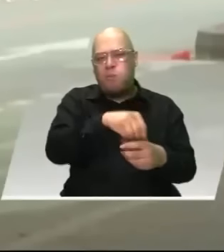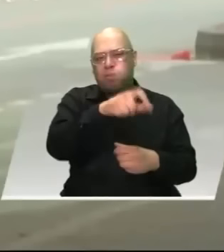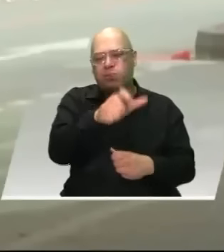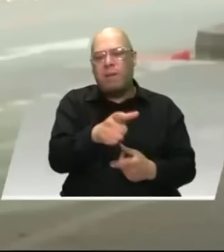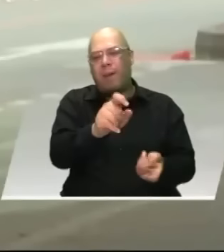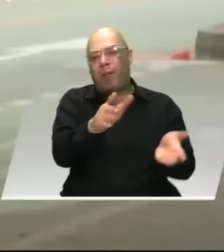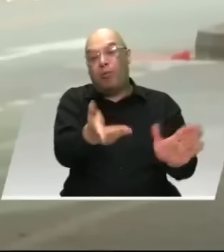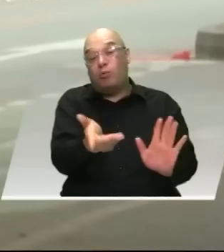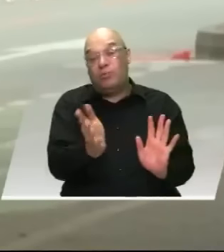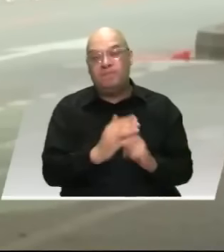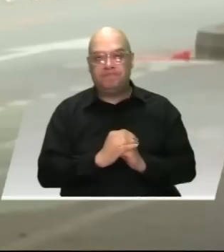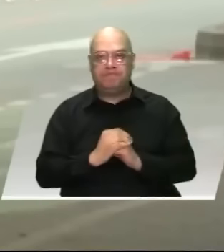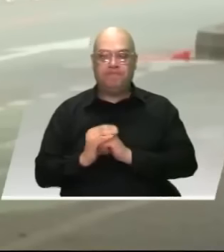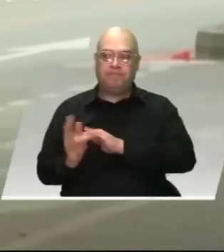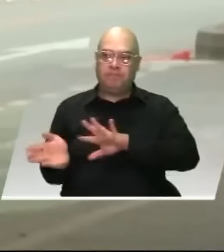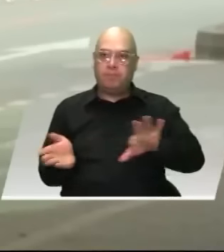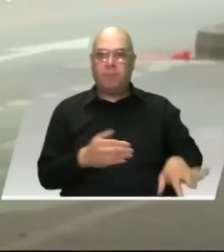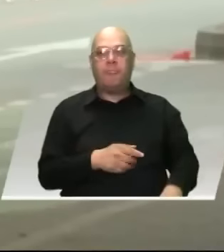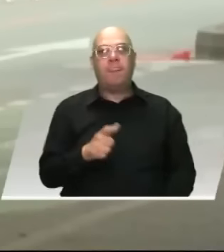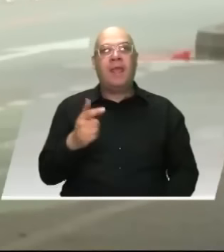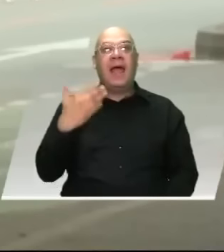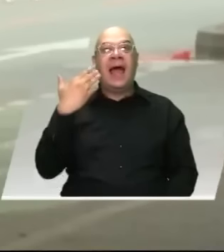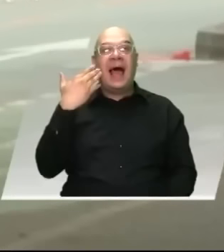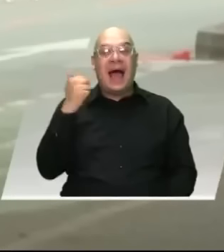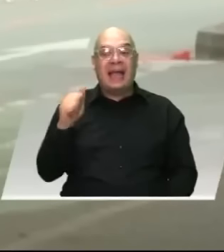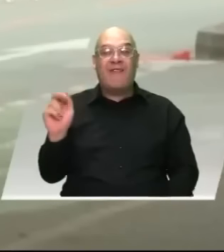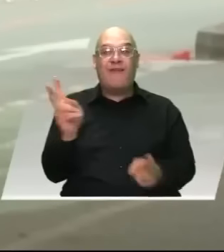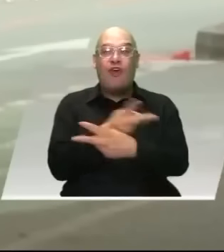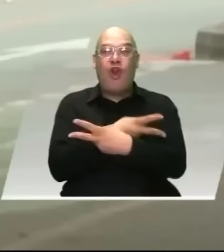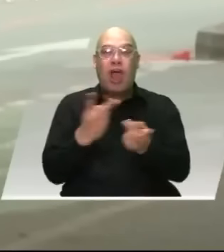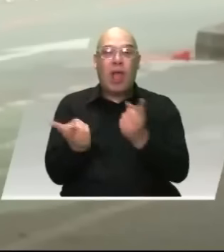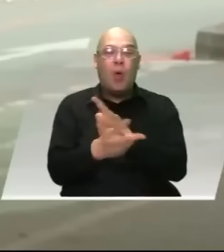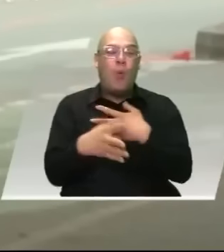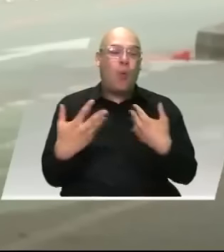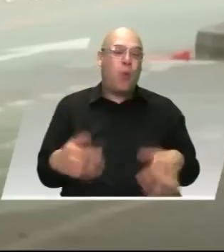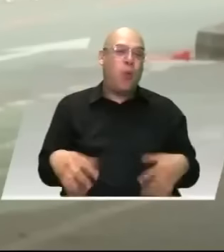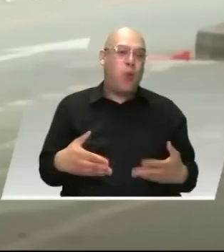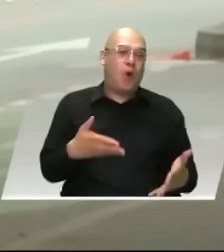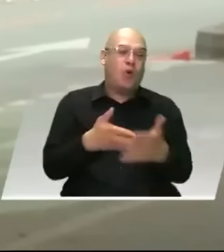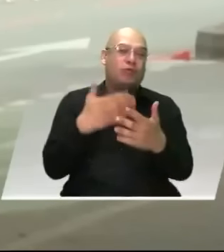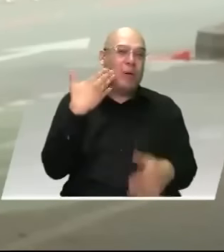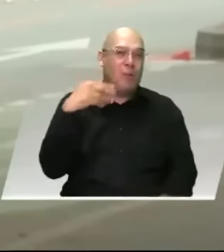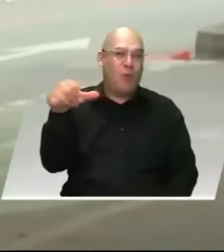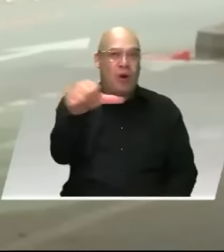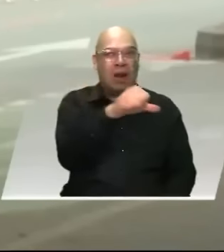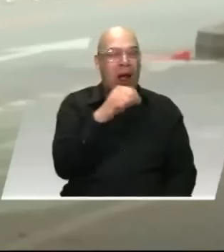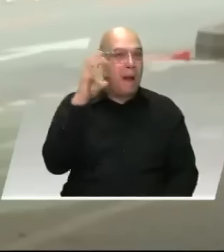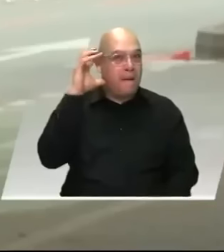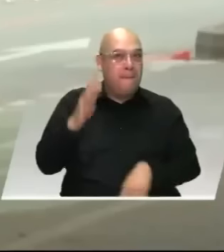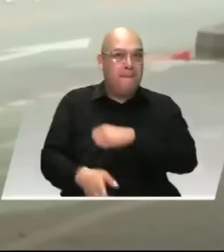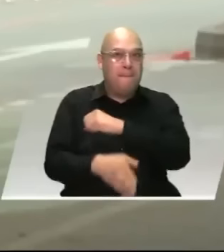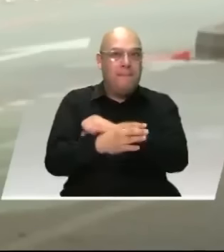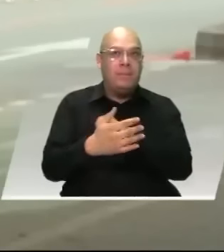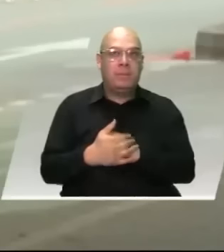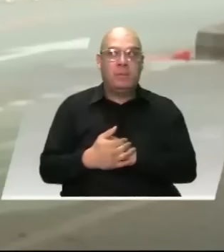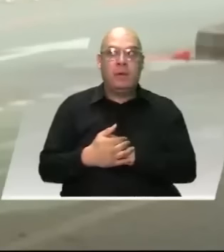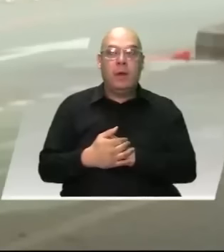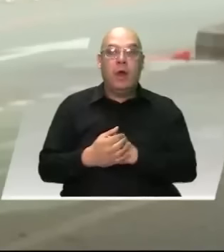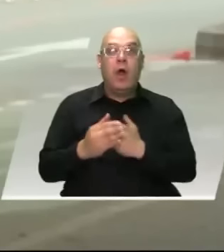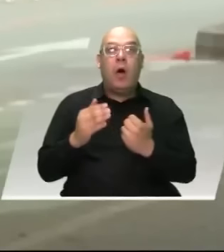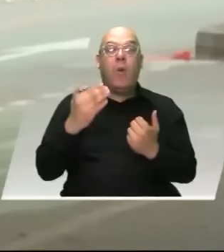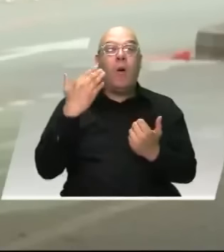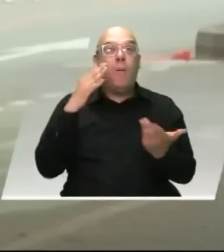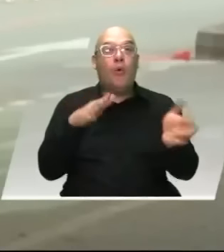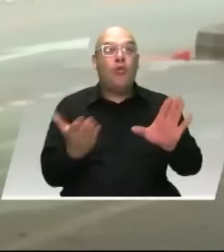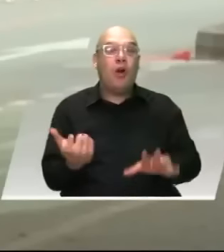les contamos que la violencia contra la mujer en la ciudad de Medellín continúa. Según las autoridades, una mujer murió tras ser atacada en su cuello